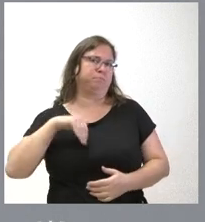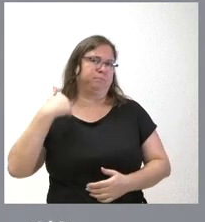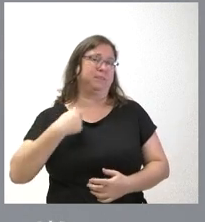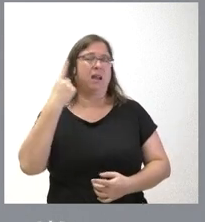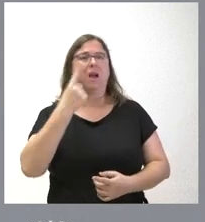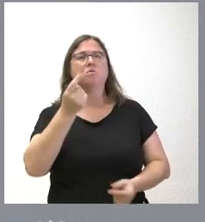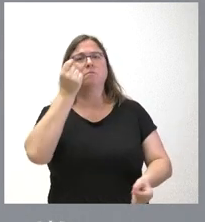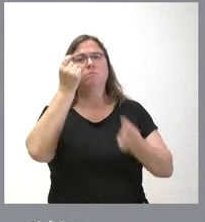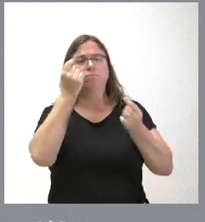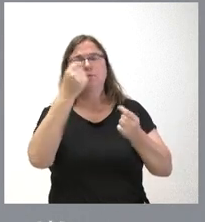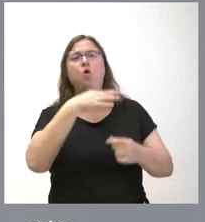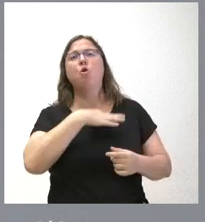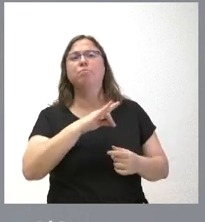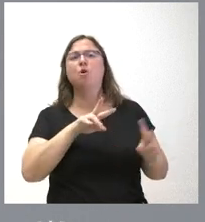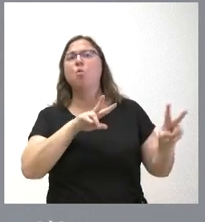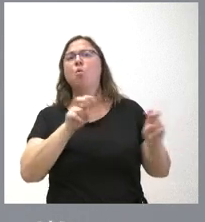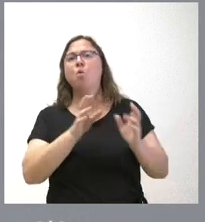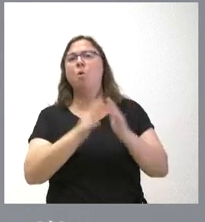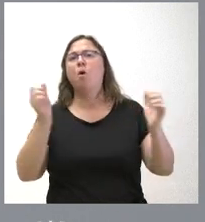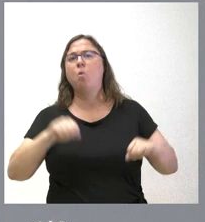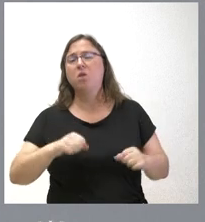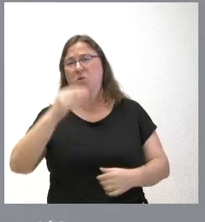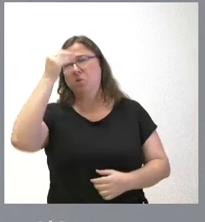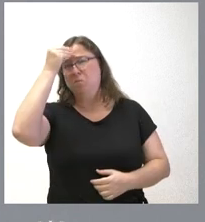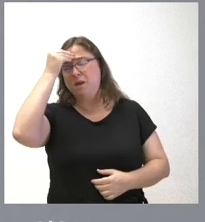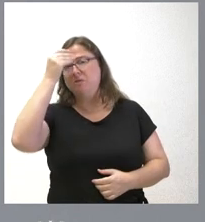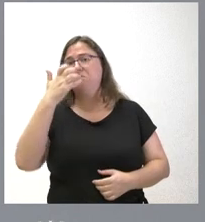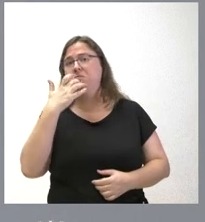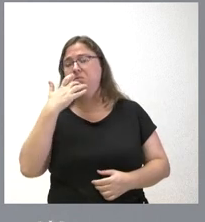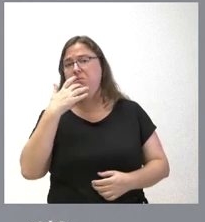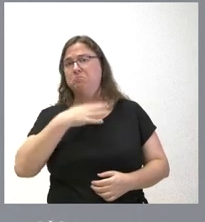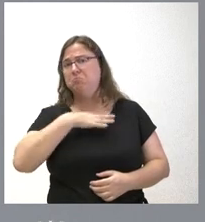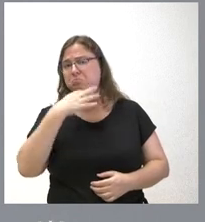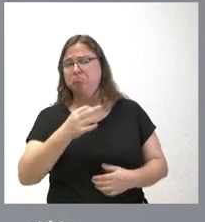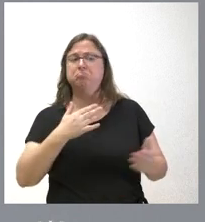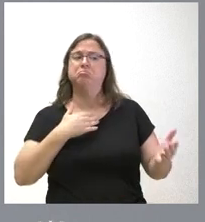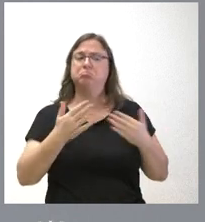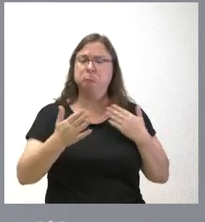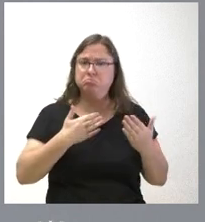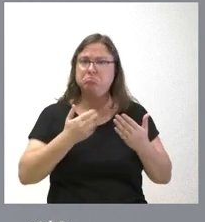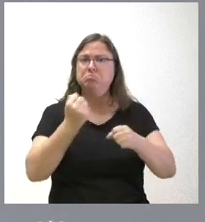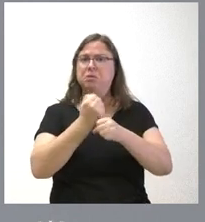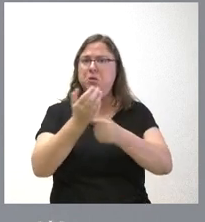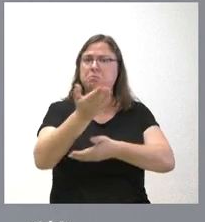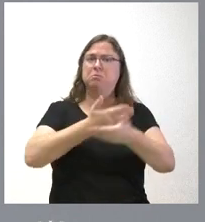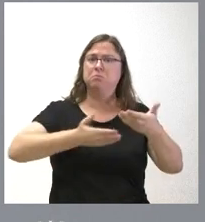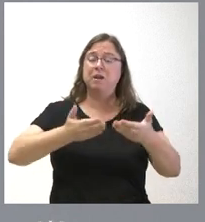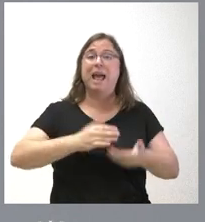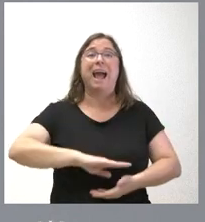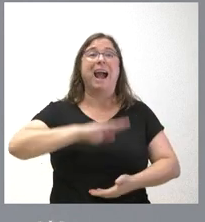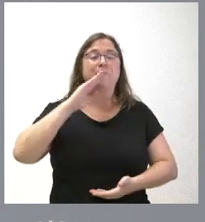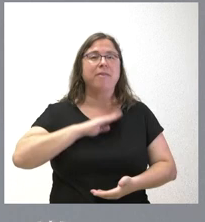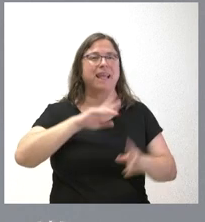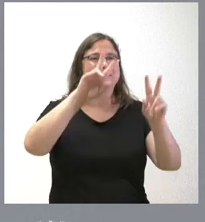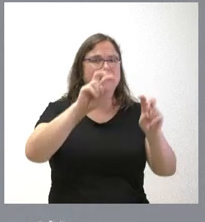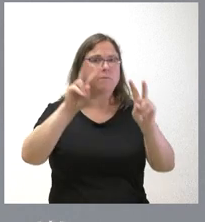materias con las que podemos llegar a nuevas acuerdos en el futuro yo creo que si somos capaces también De relacionar los mismos y trabajar en torno a esa capacidad de materias